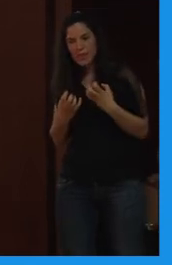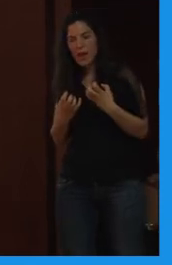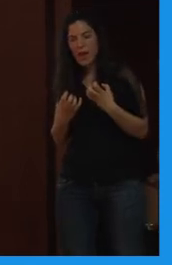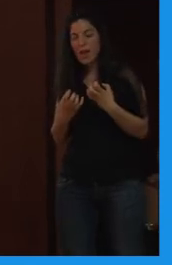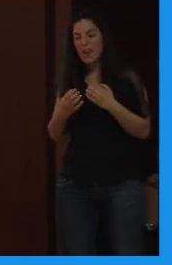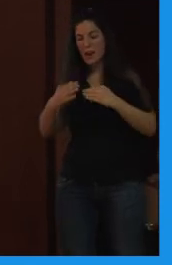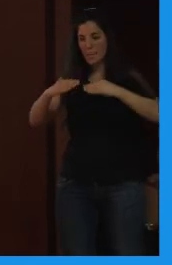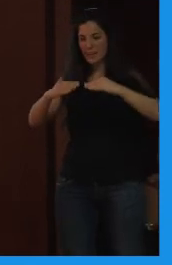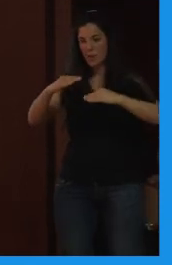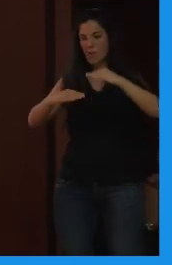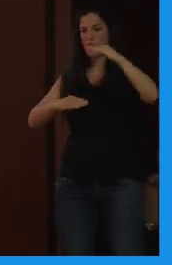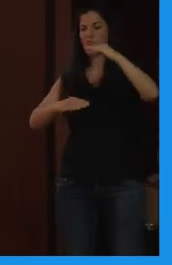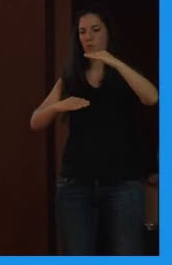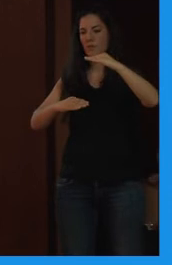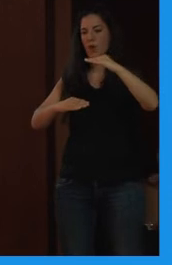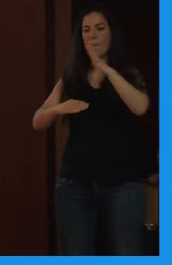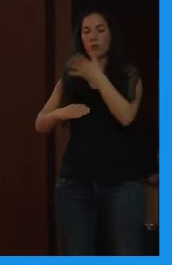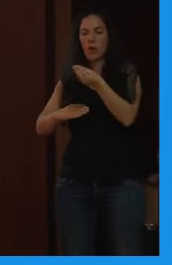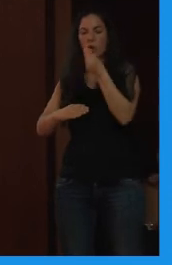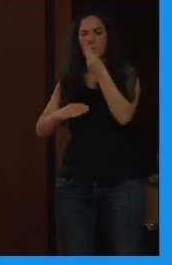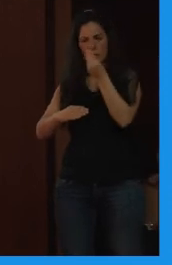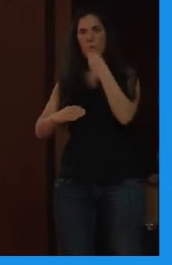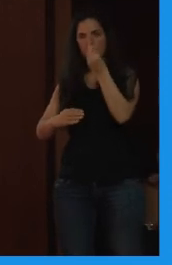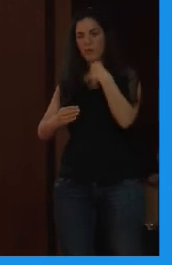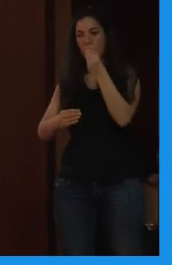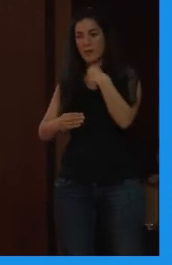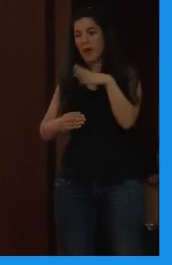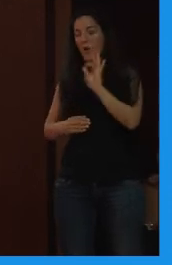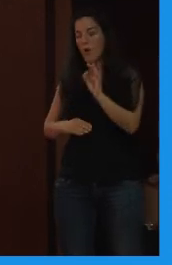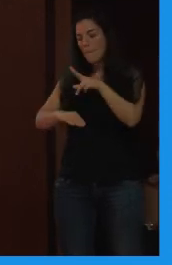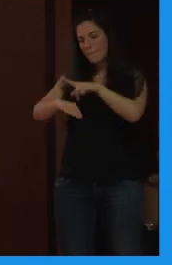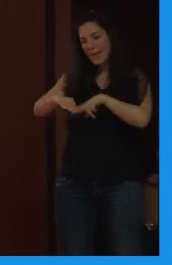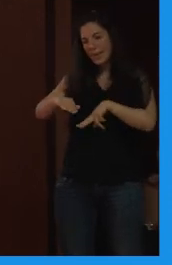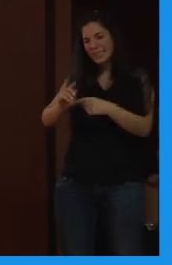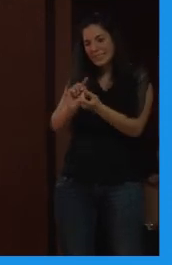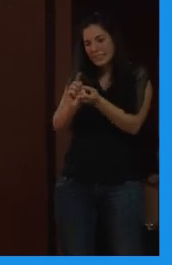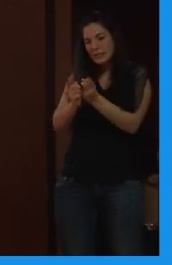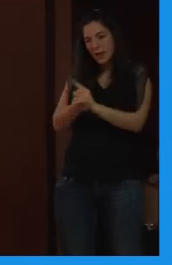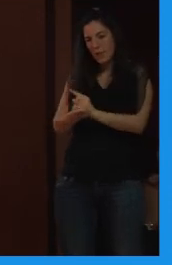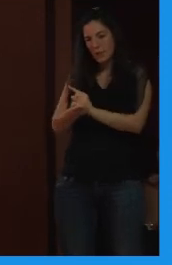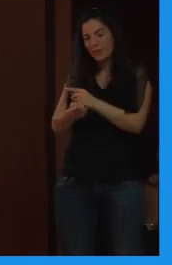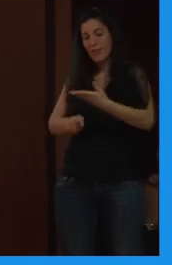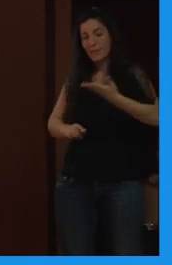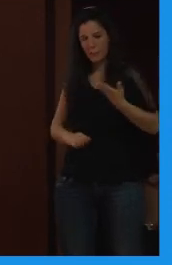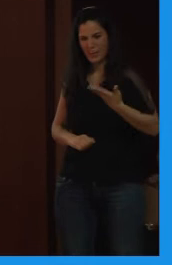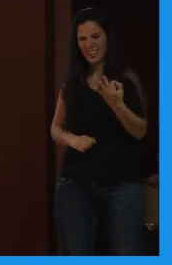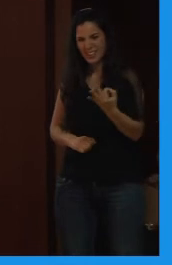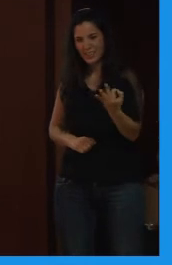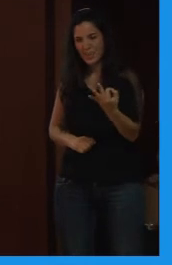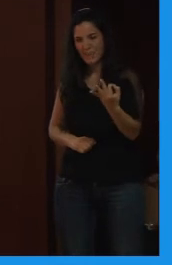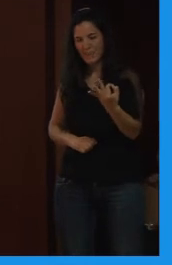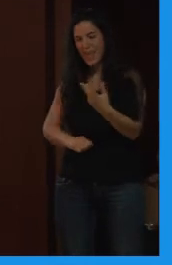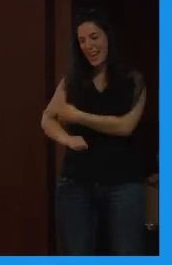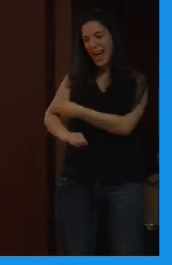de la cuenta, puede llevar a cambios cutáneos, y es importante que los análisis de la